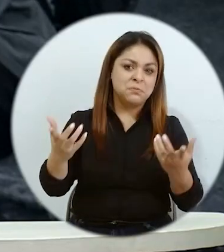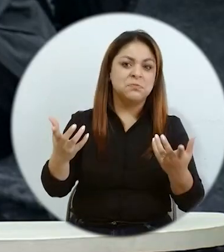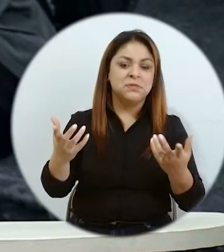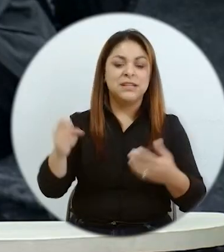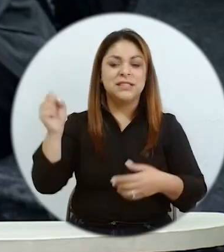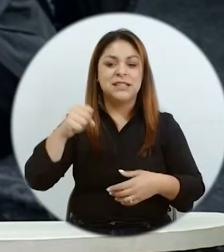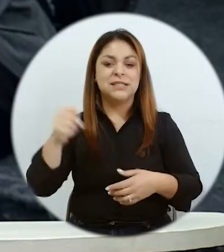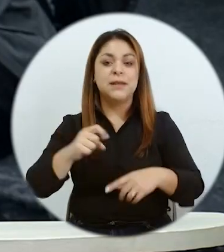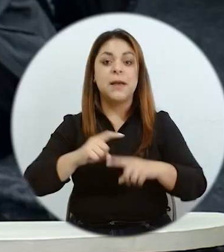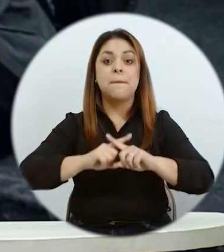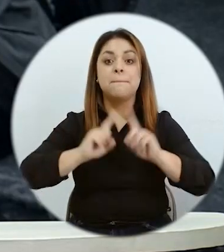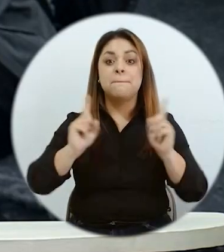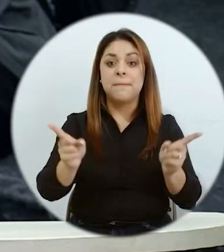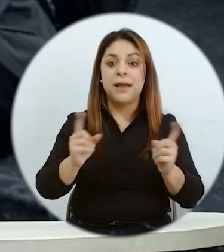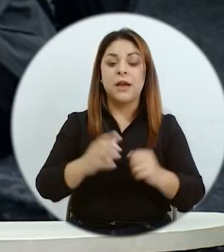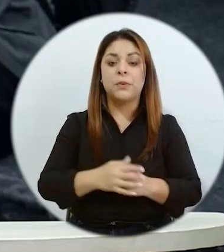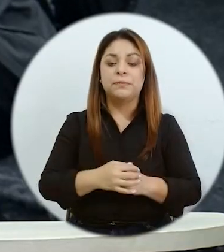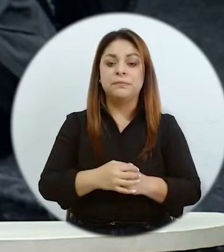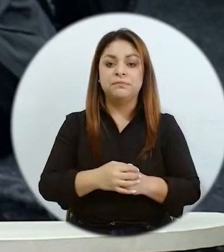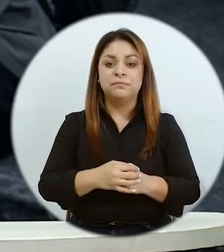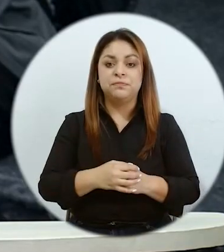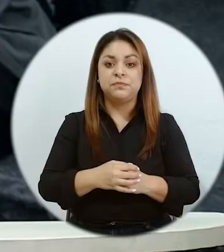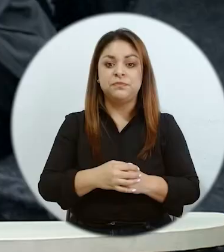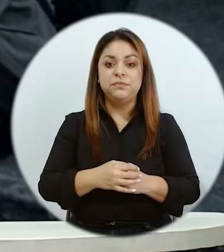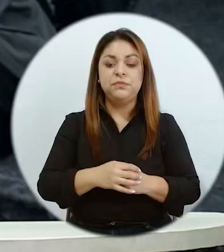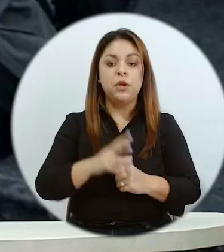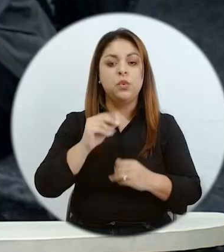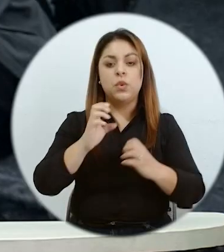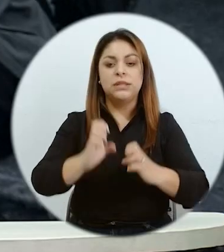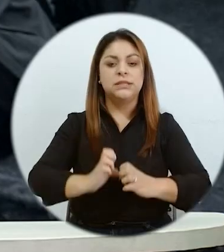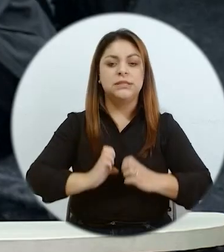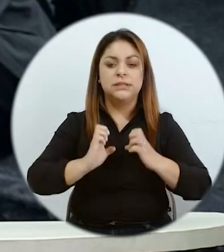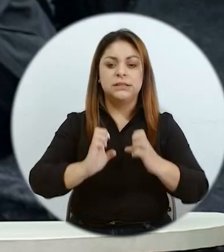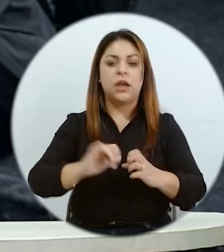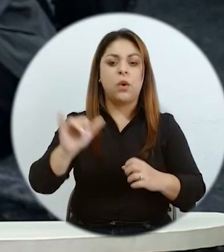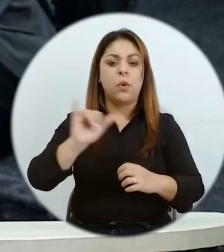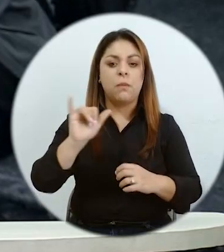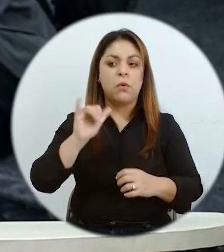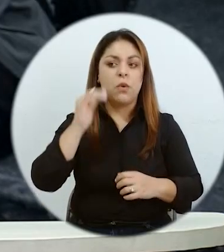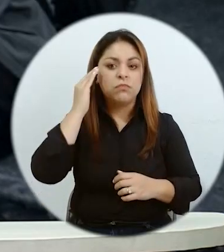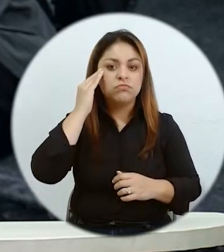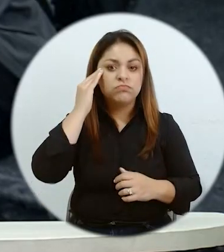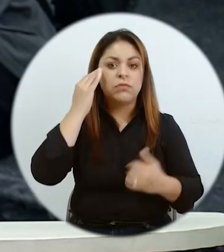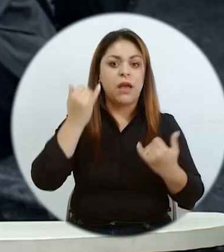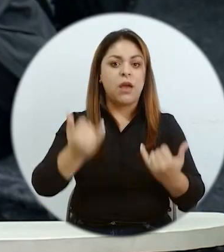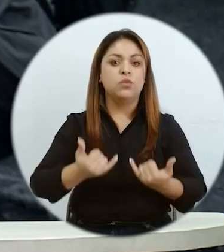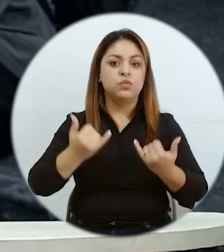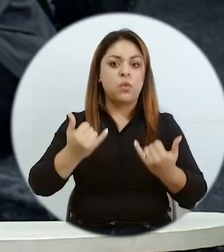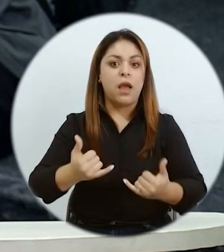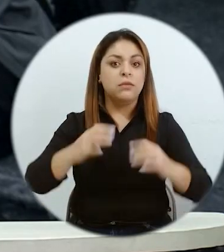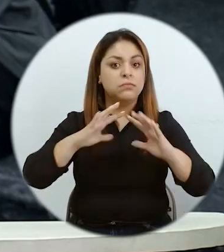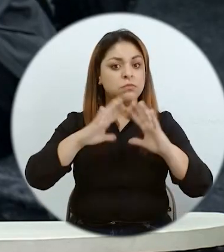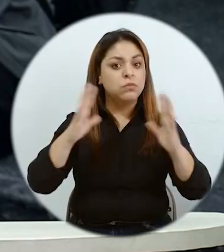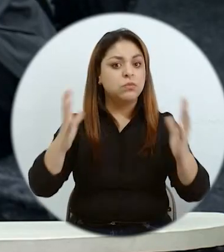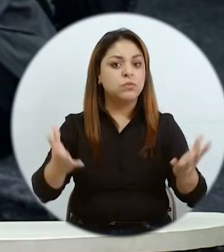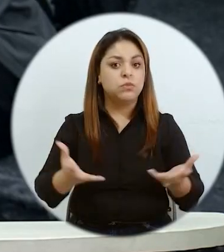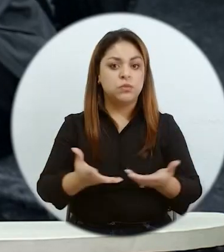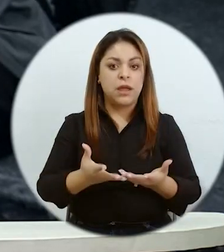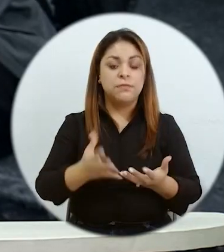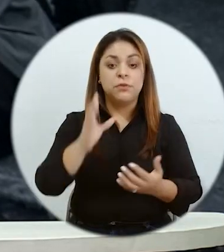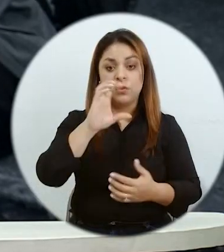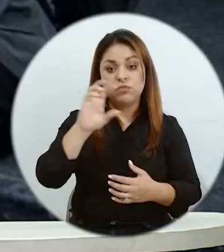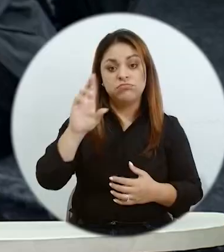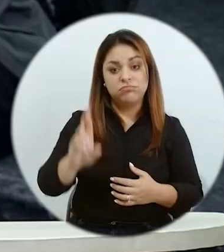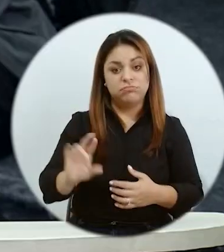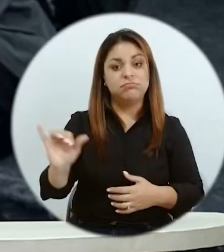No obstante, sí, ¿verdad? No existe como una conciencia actualmente, ¿verdad? Mundial, y Costa Rica